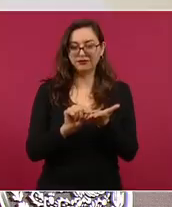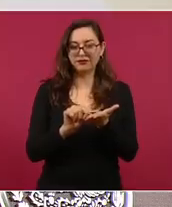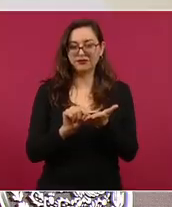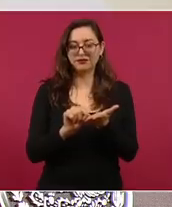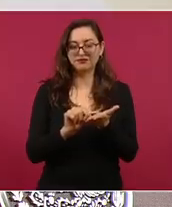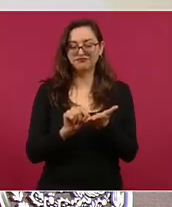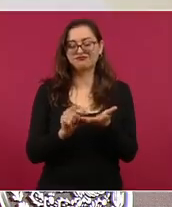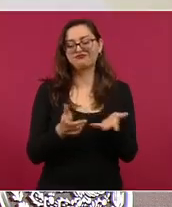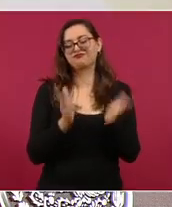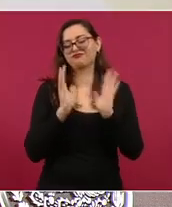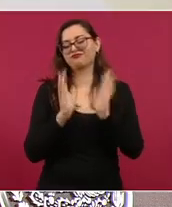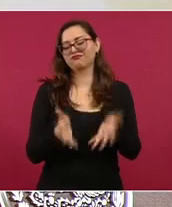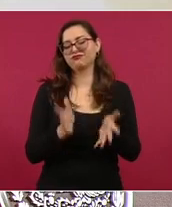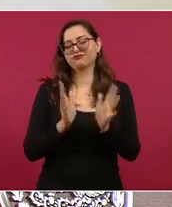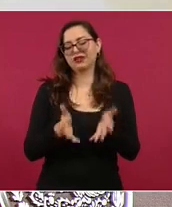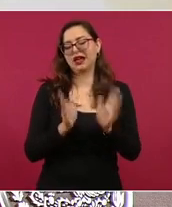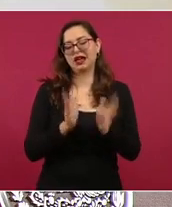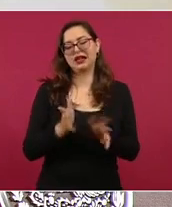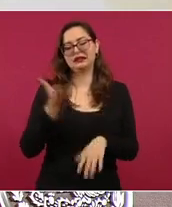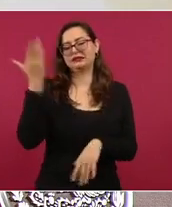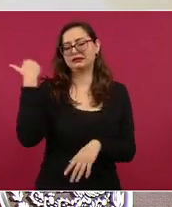ya hemos hablado aquí,